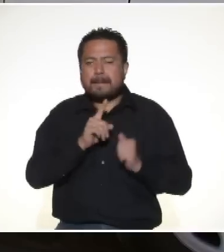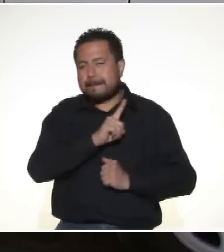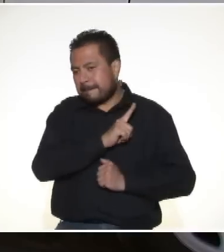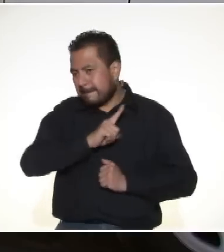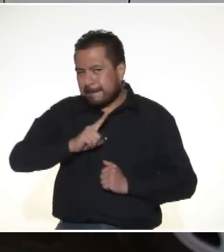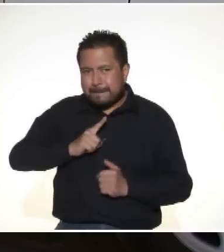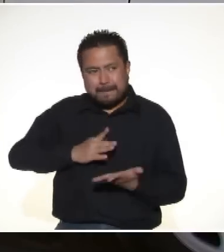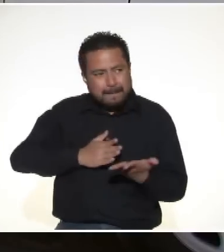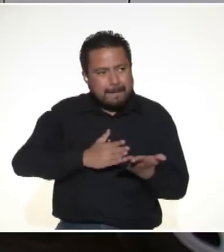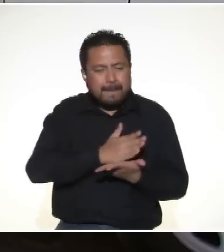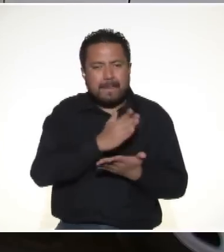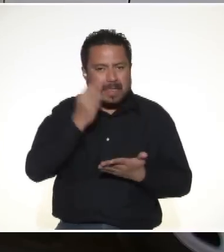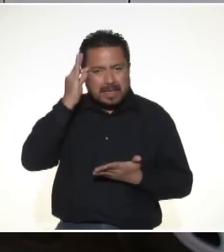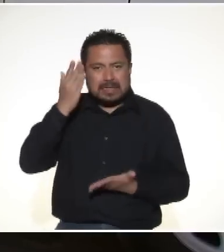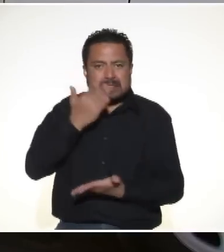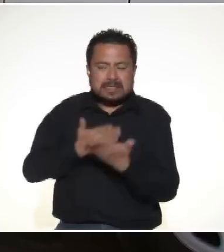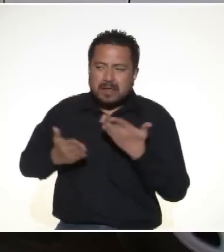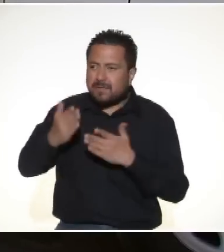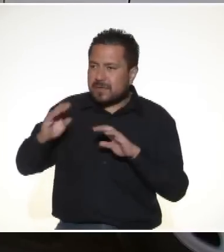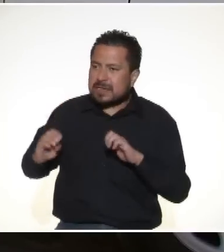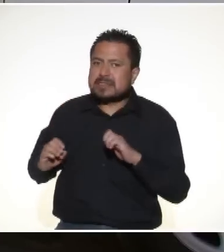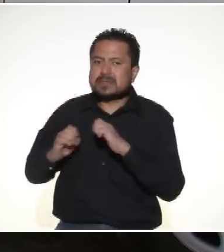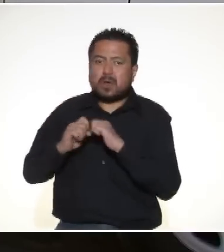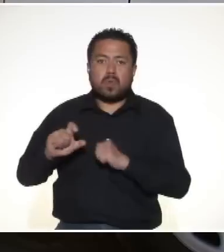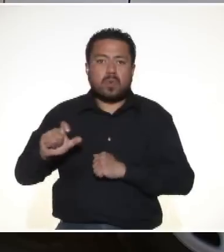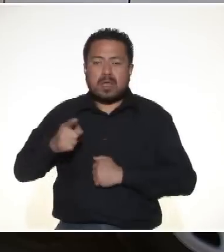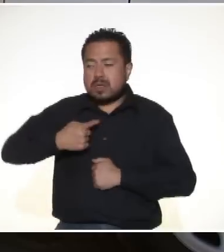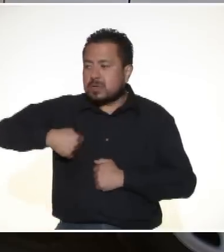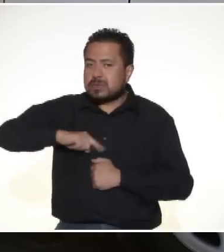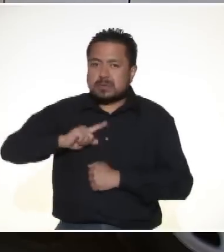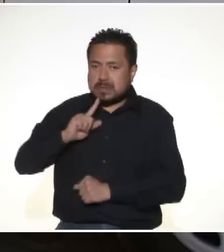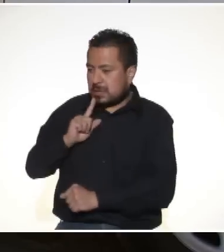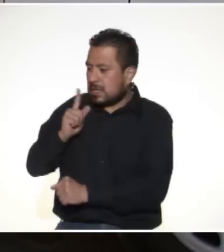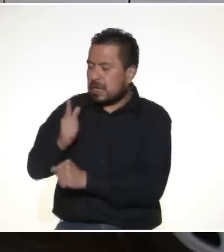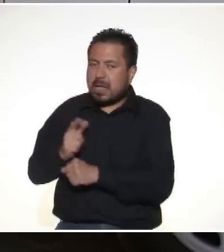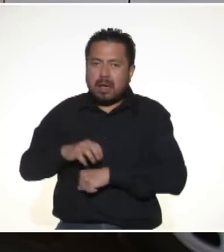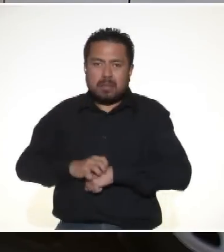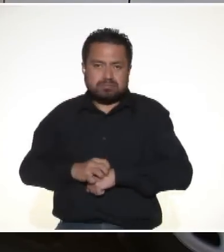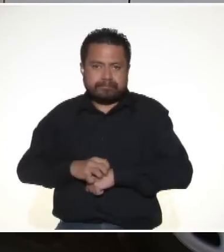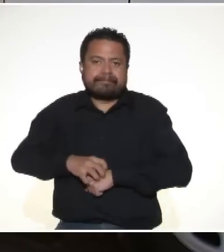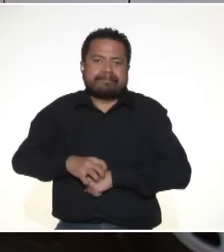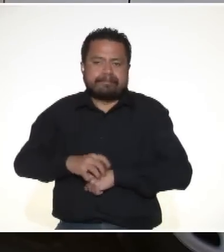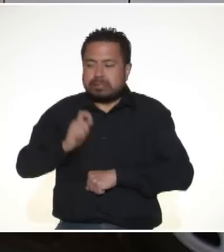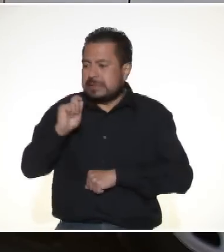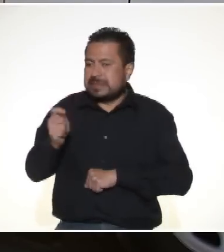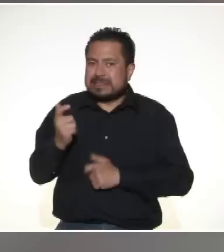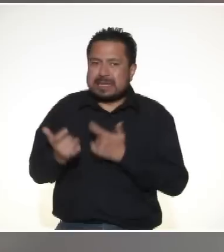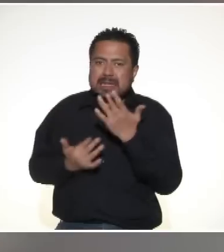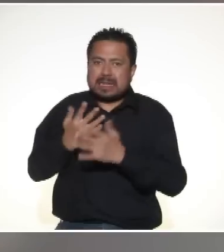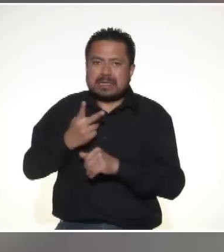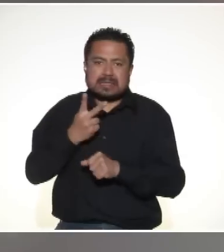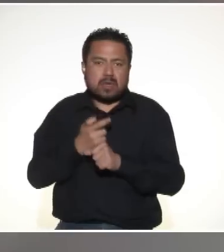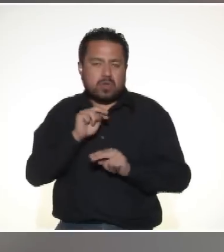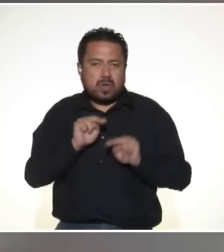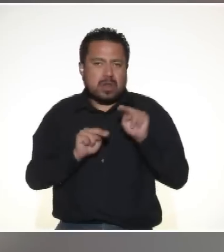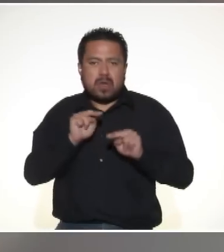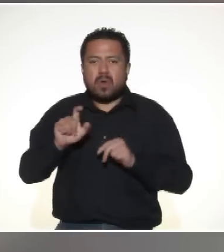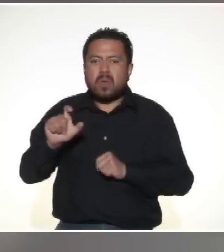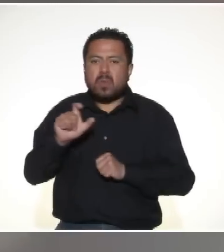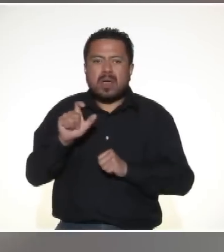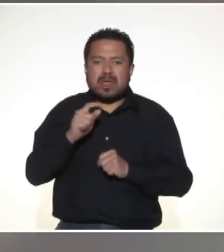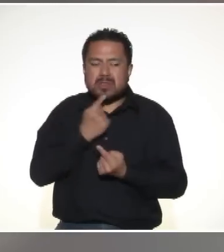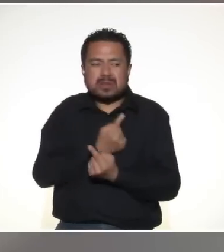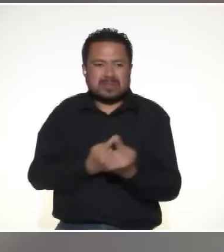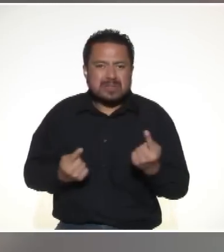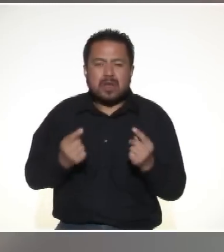de acudir o llamar al servicio de emergencia cuando nosotros vemos presencia de ampollas. Esto habla de una quemadura de segundo grado, cuando es en menores